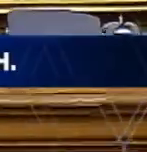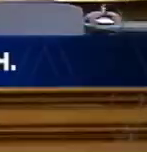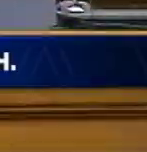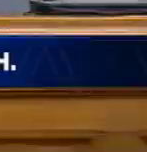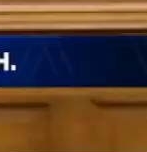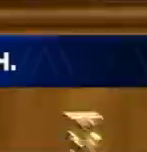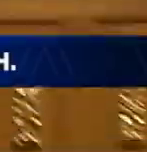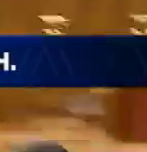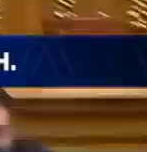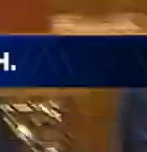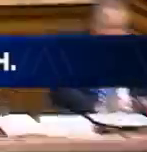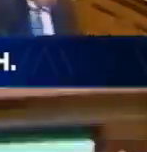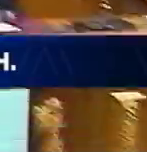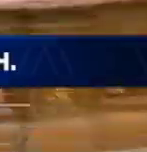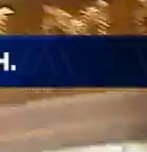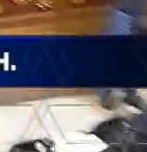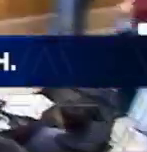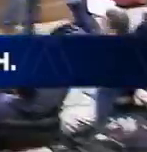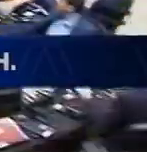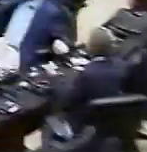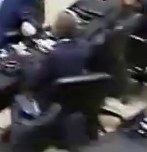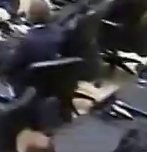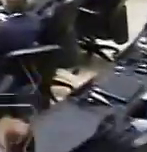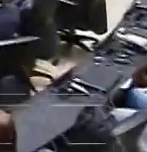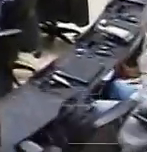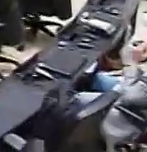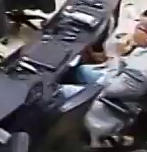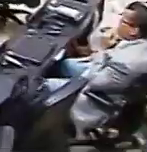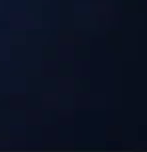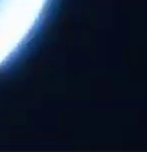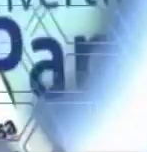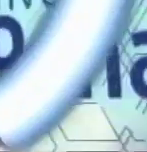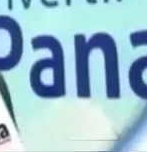la ONU sobre los derechos humanos en Venezuela.